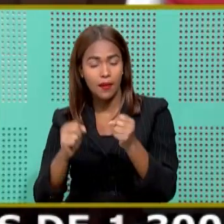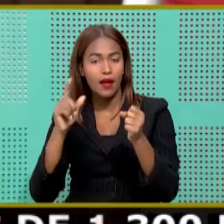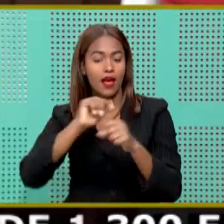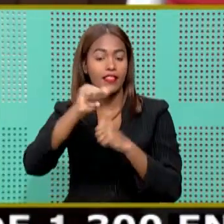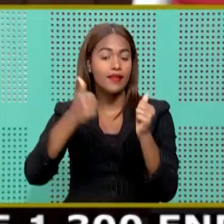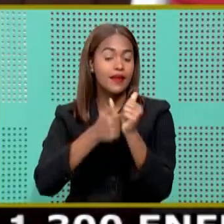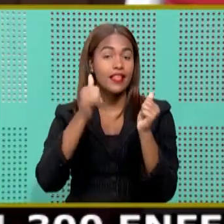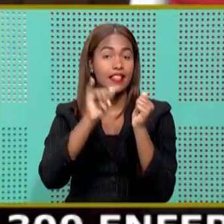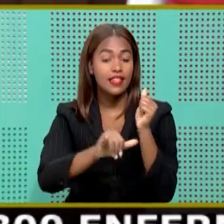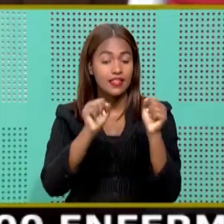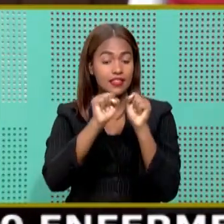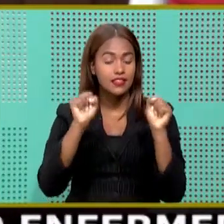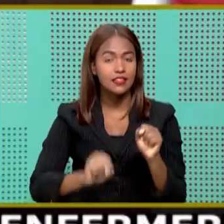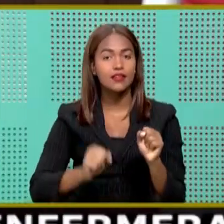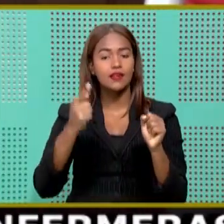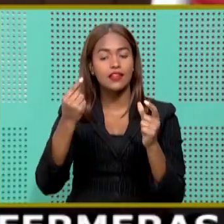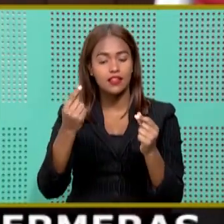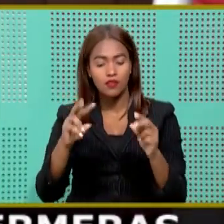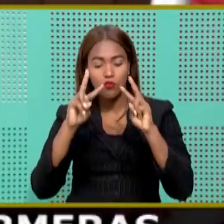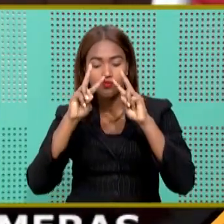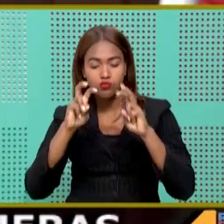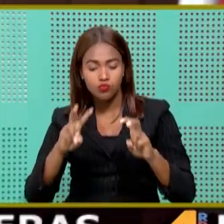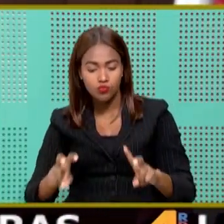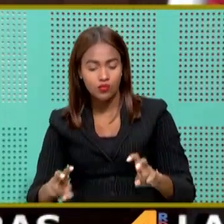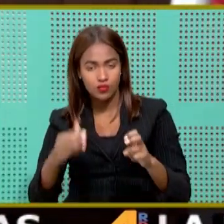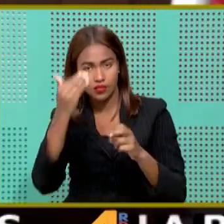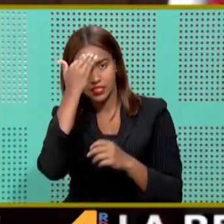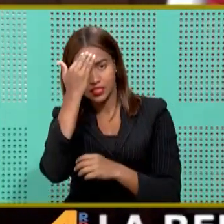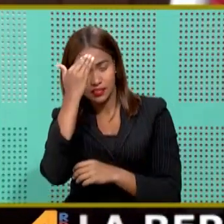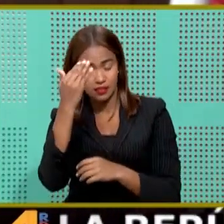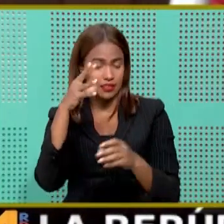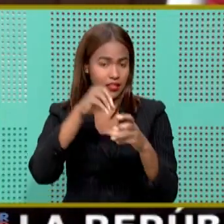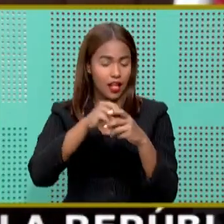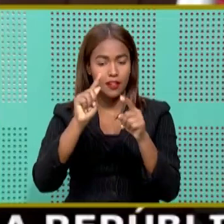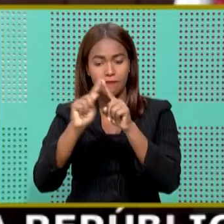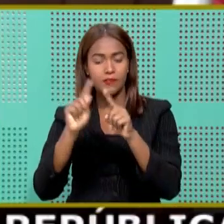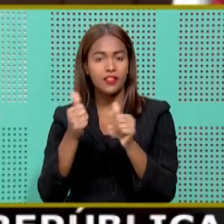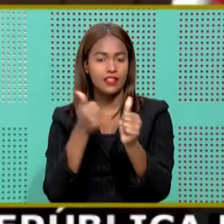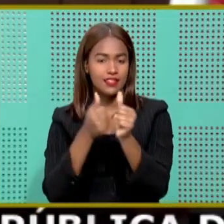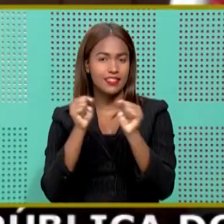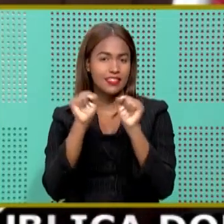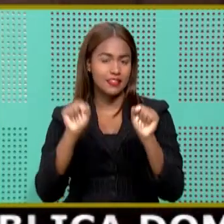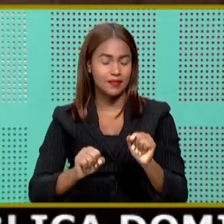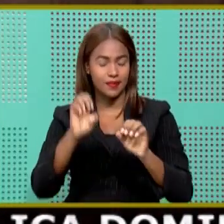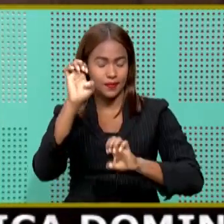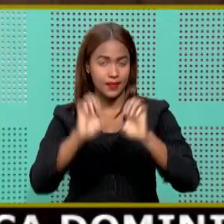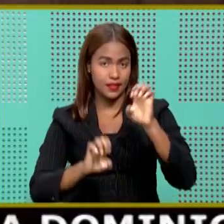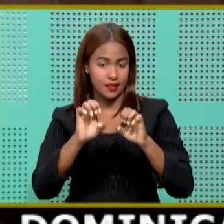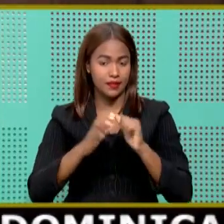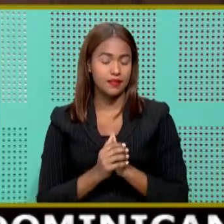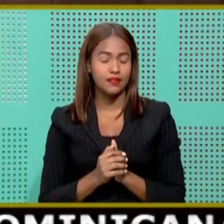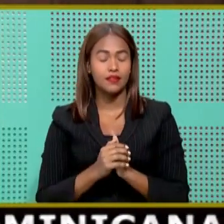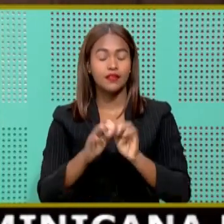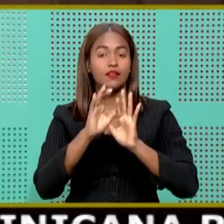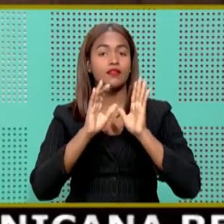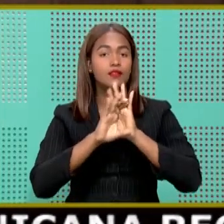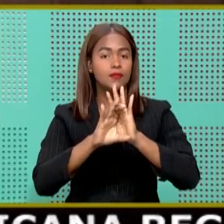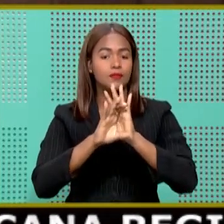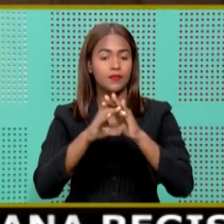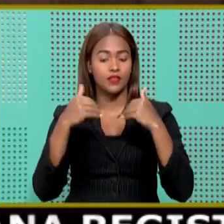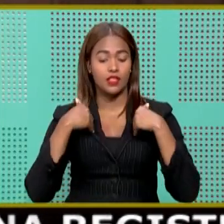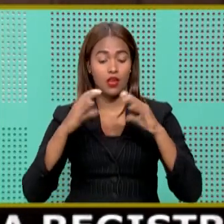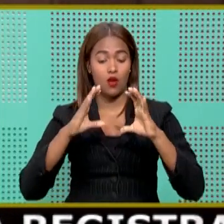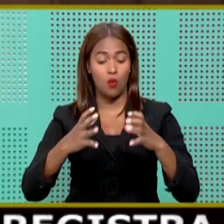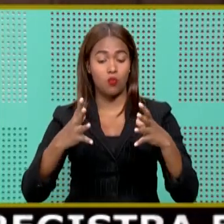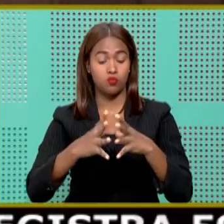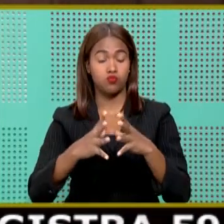a través del sistema entonces se hace la medición de los parámetros físicos que el sistema evalúa. Por ejemplo, hay una delegación muy grande